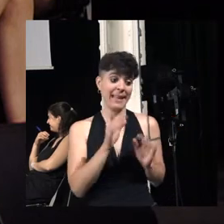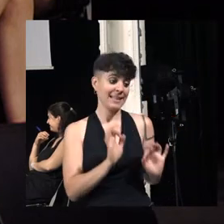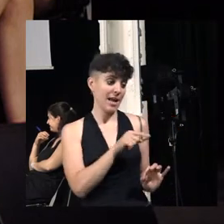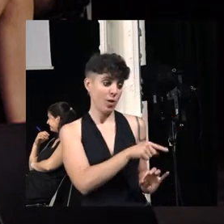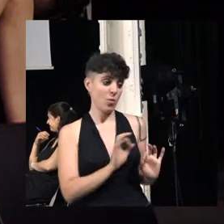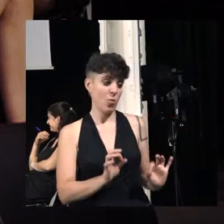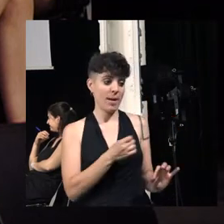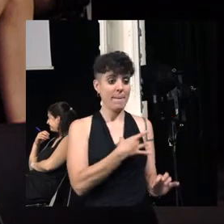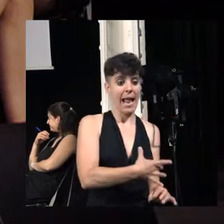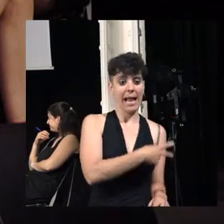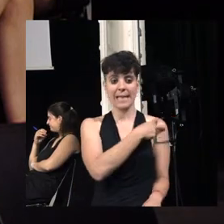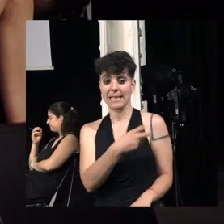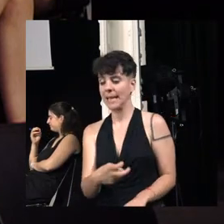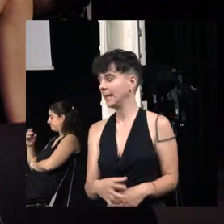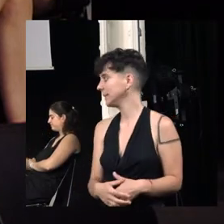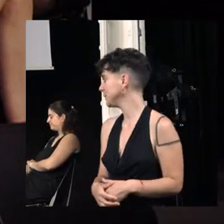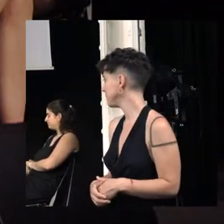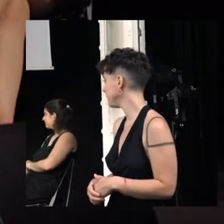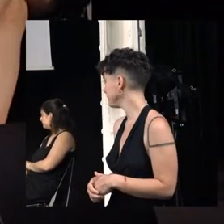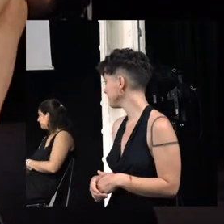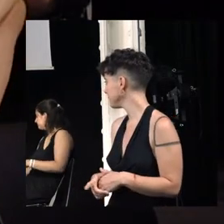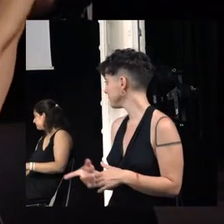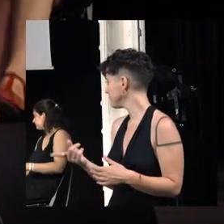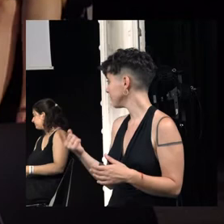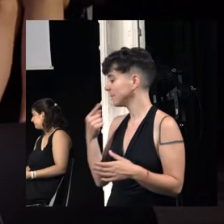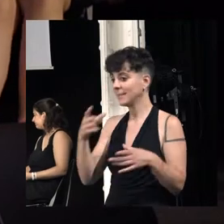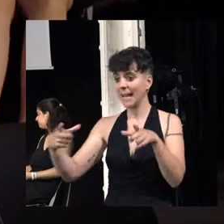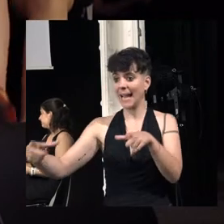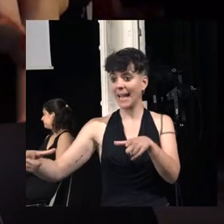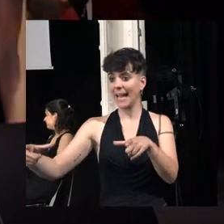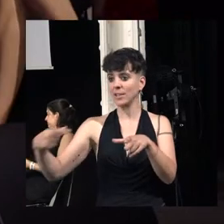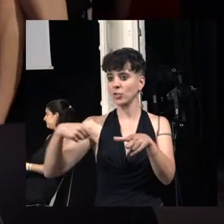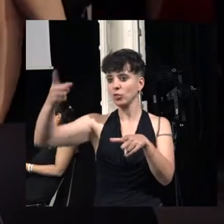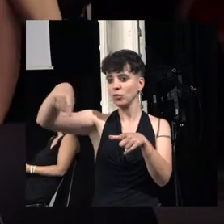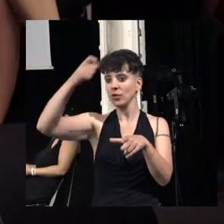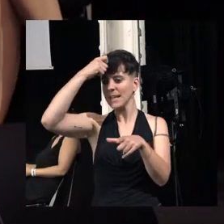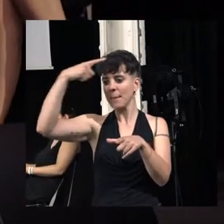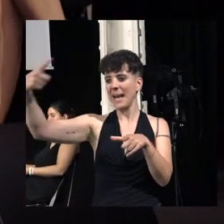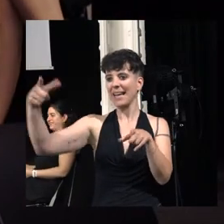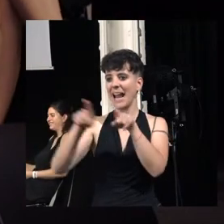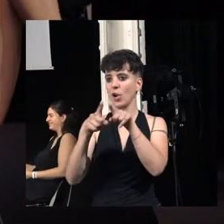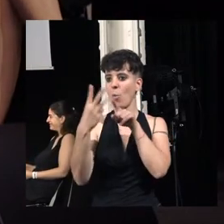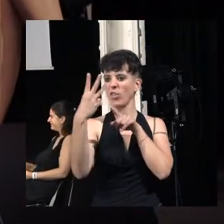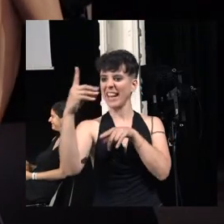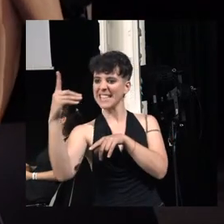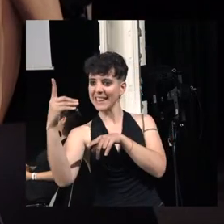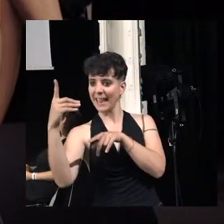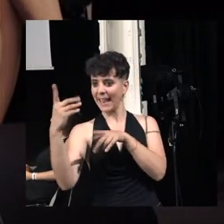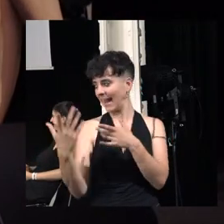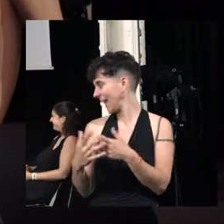Exactamente. Ya estamos ahí, ¿no? Entonces, bueno, aquí hay configuración. Esto se lo tienen que imaginar así como en rollo 3D.